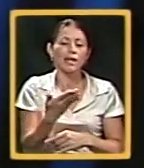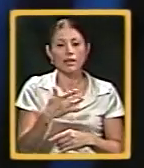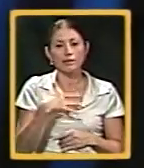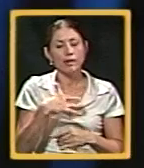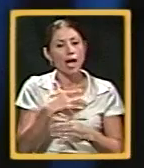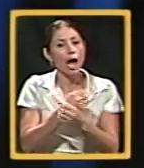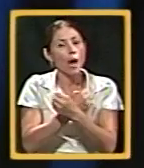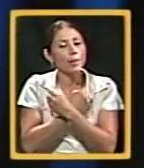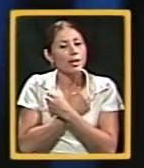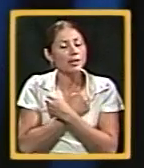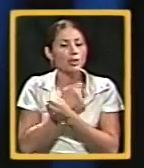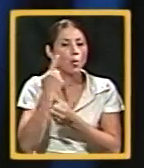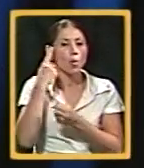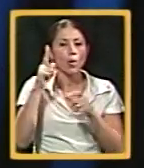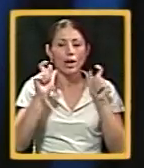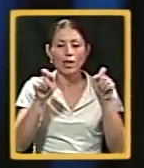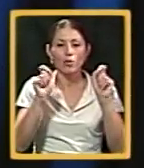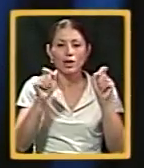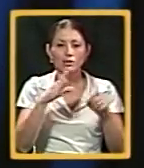educación y el conocimiento, ¿verdad?